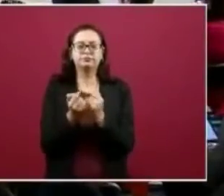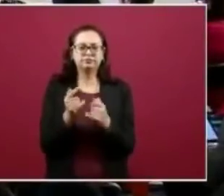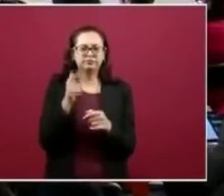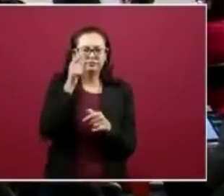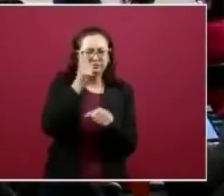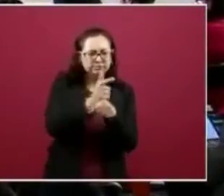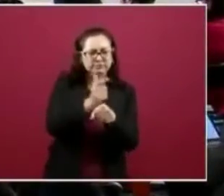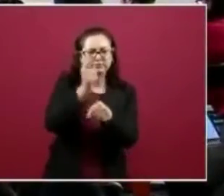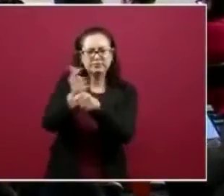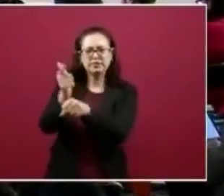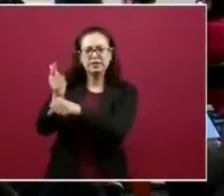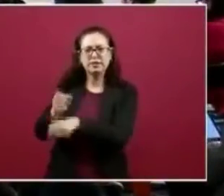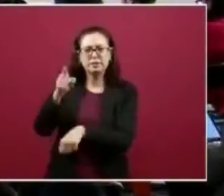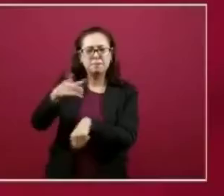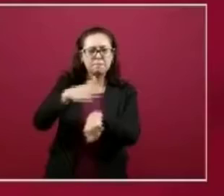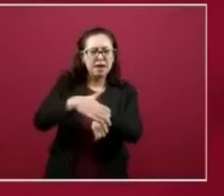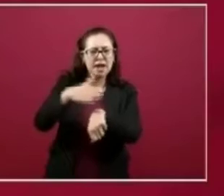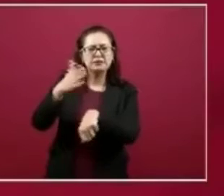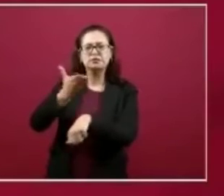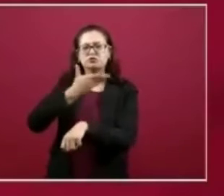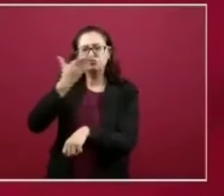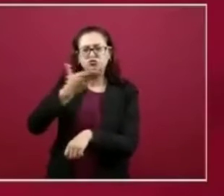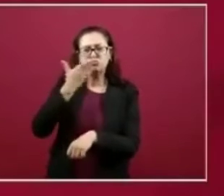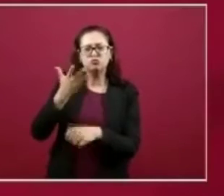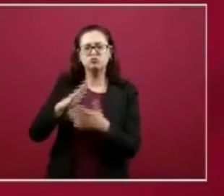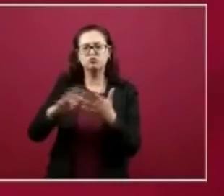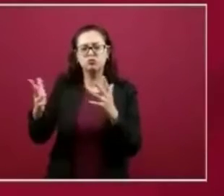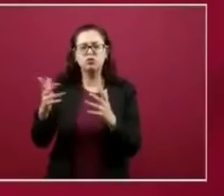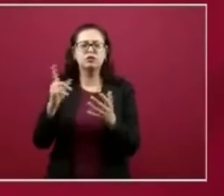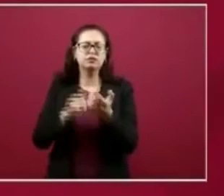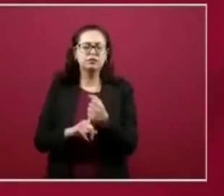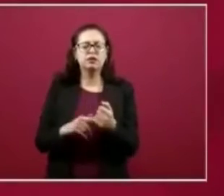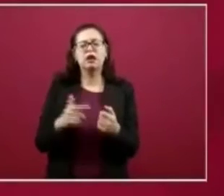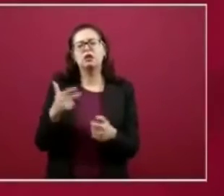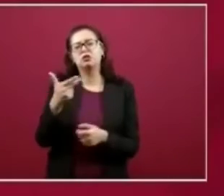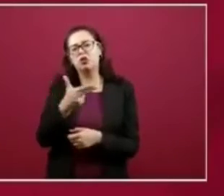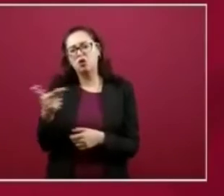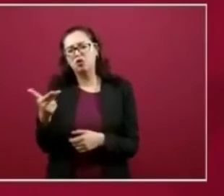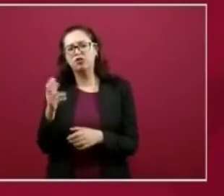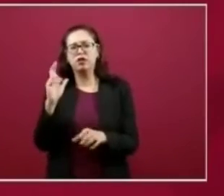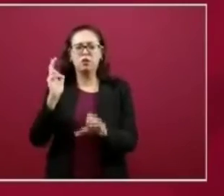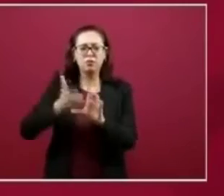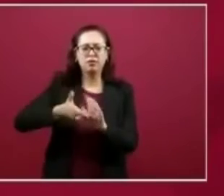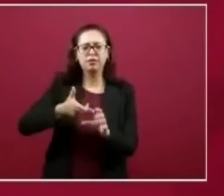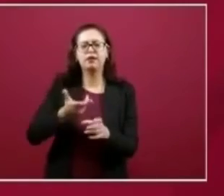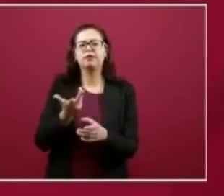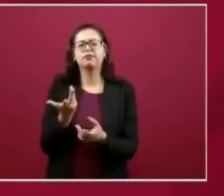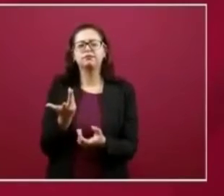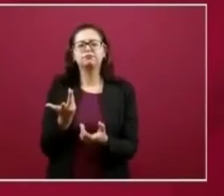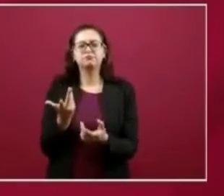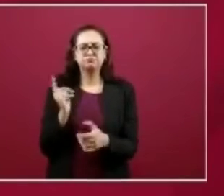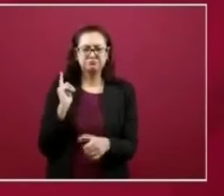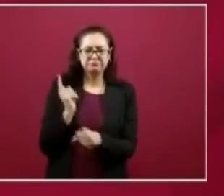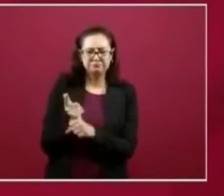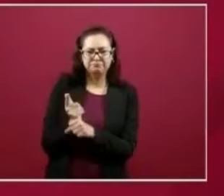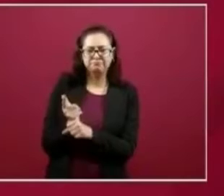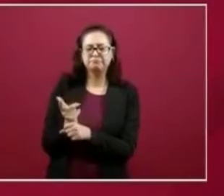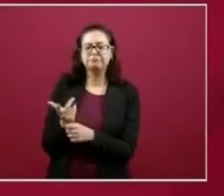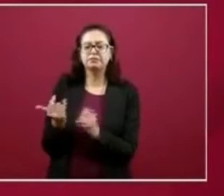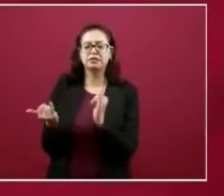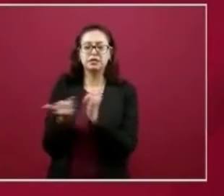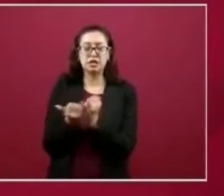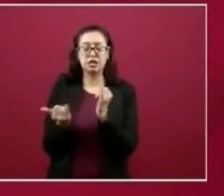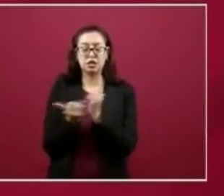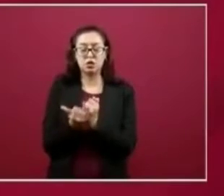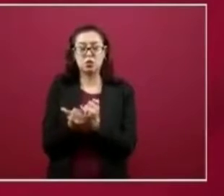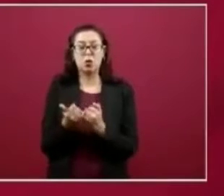delitos suceden, por ejemplo, hoteles, lugares de hospedaje, desarrollar